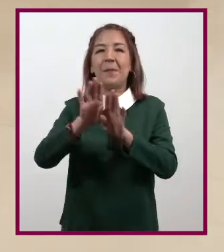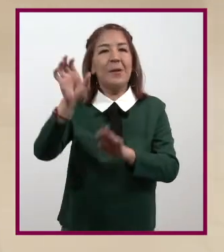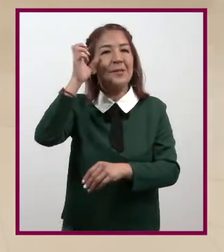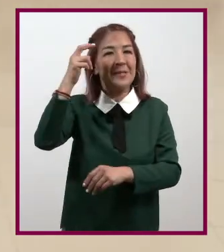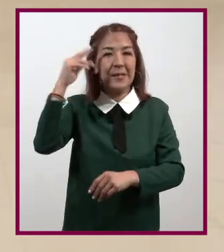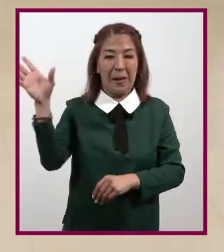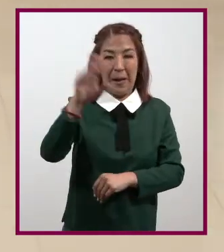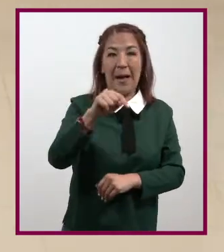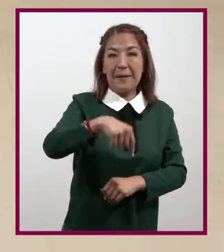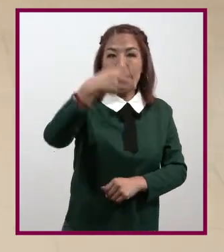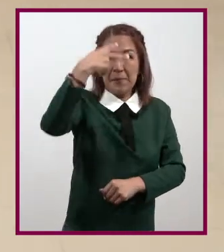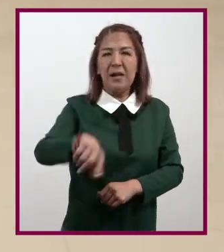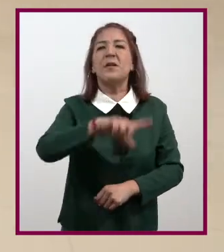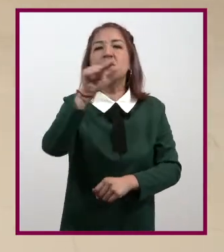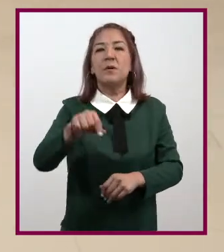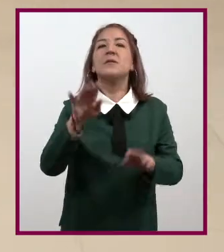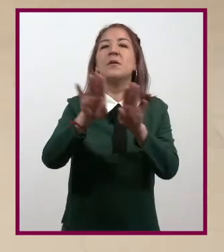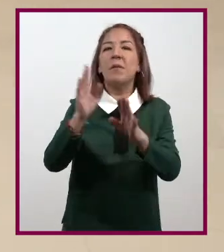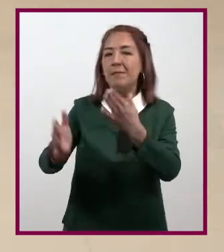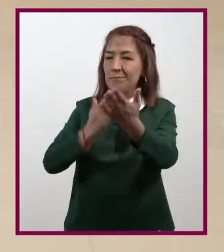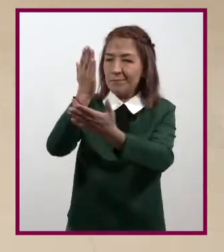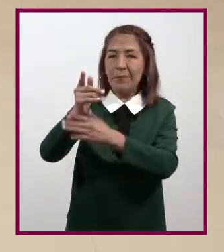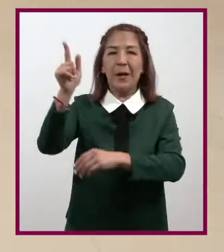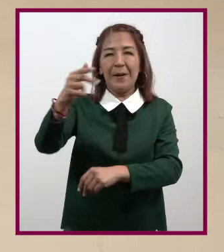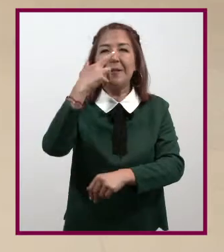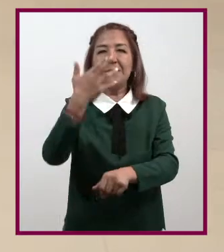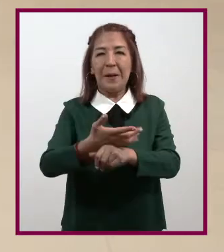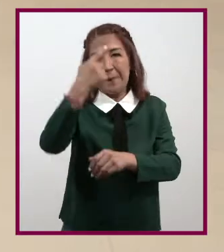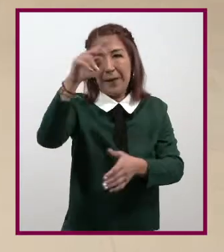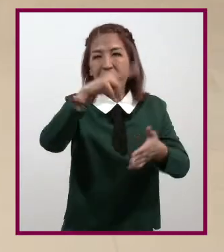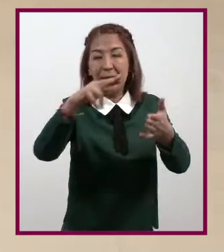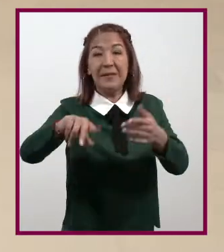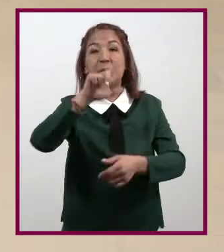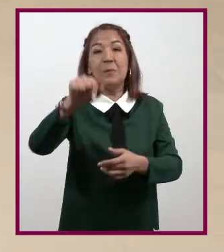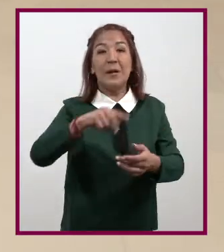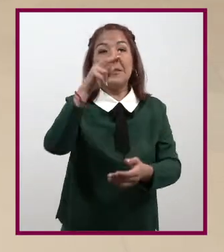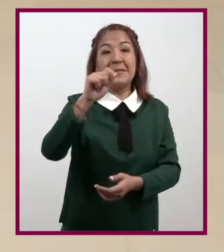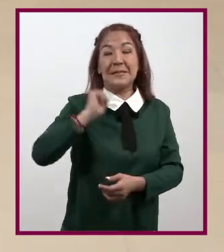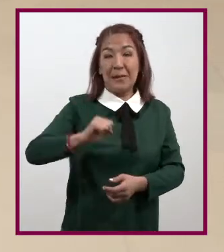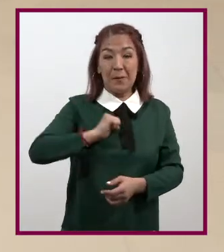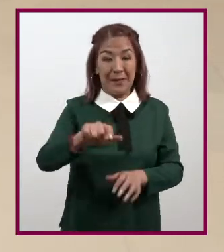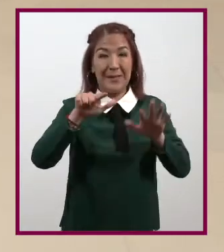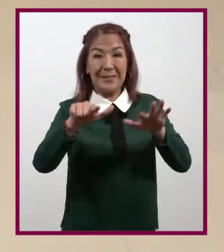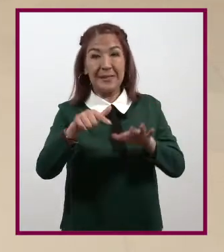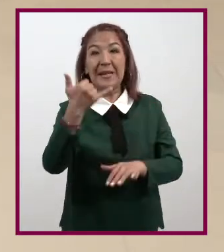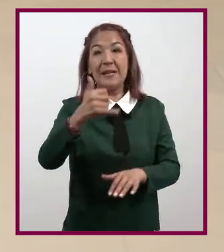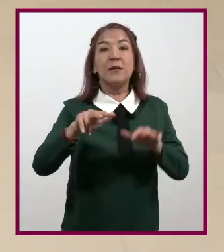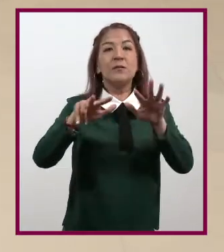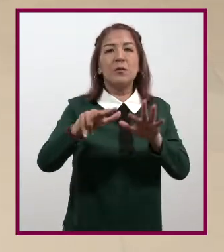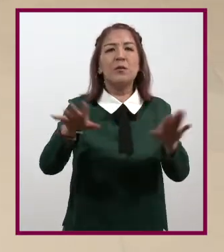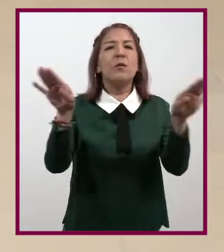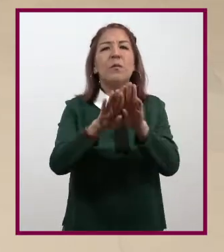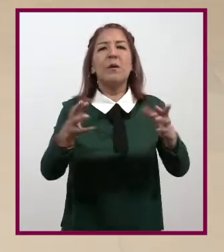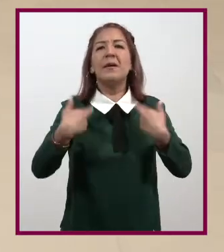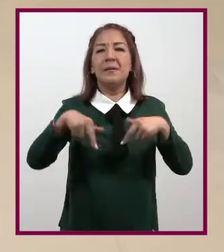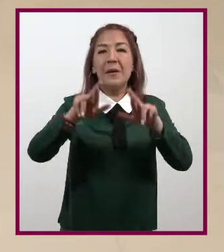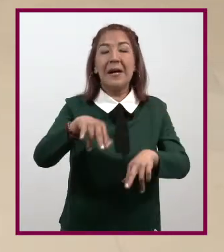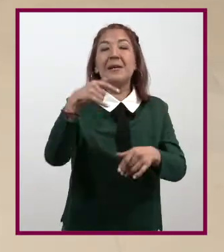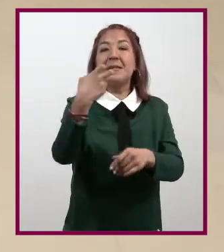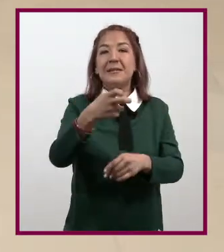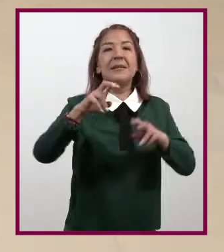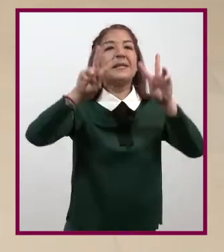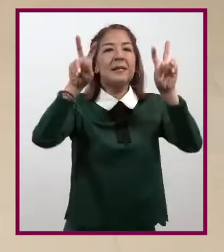por encargo. Durante el siglo XVII, la temática principal fue la conquista, y durante el siglo XVIII se representaban temas